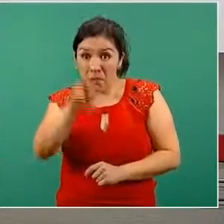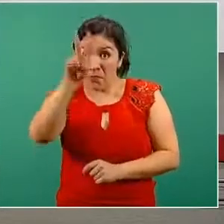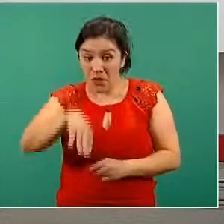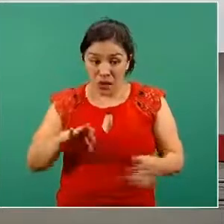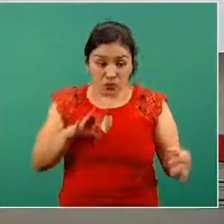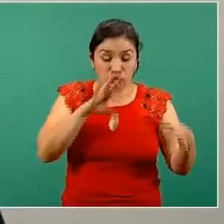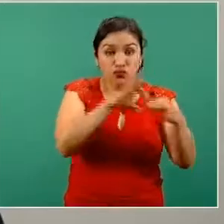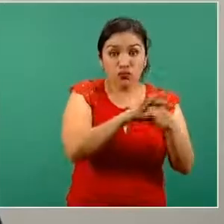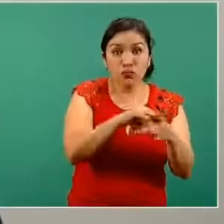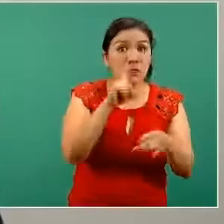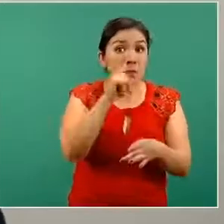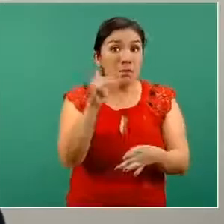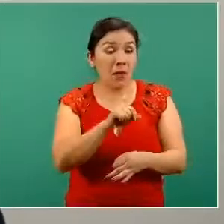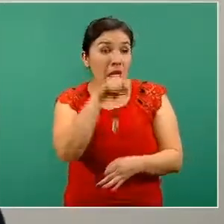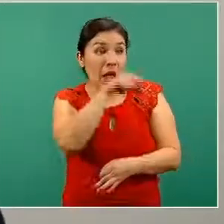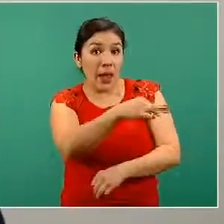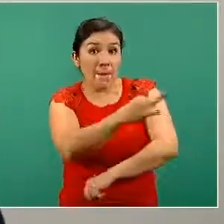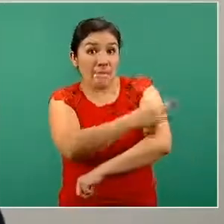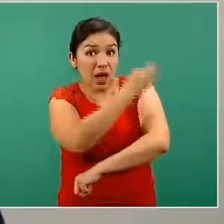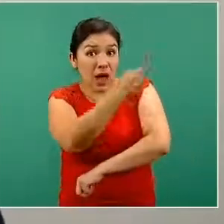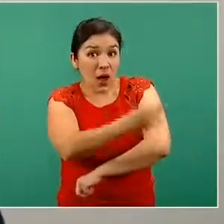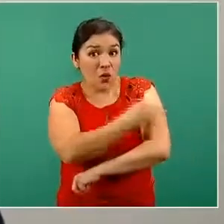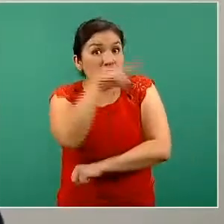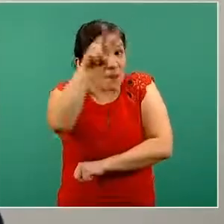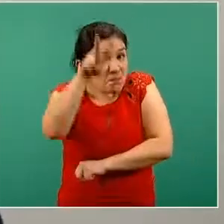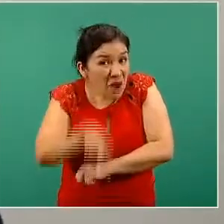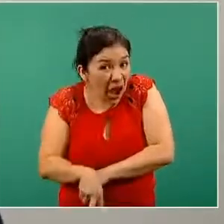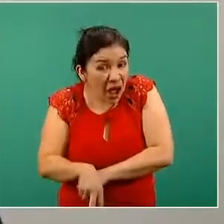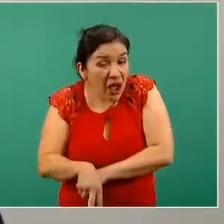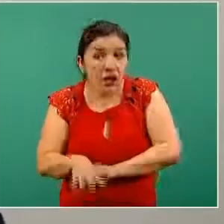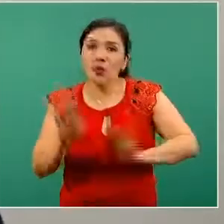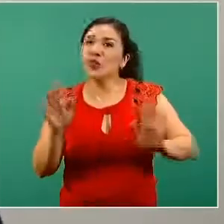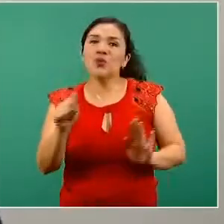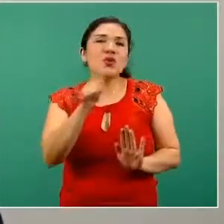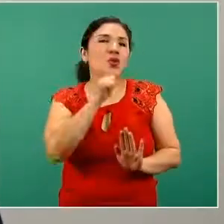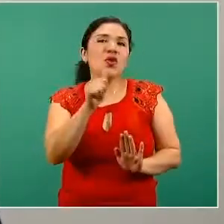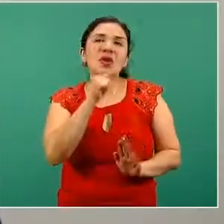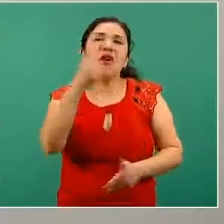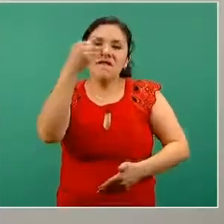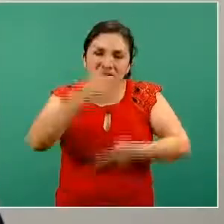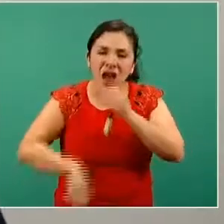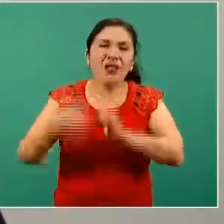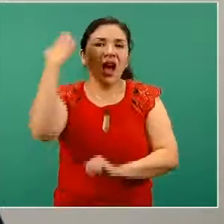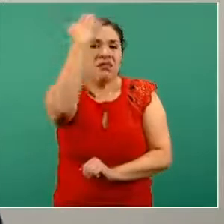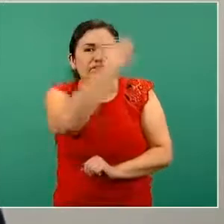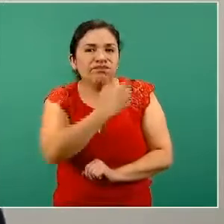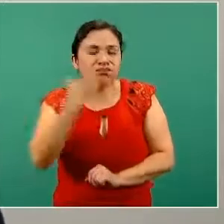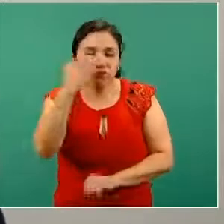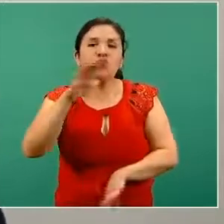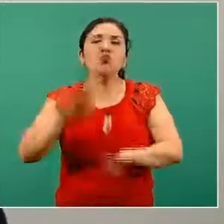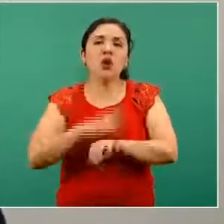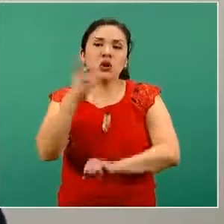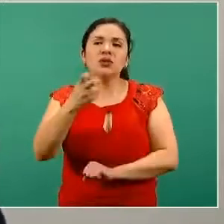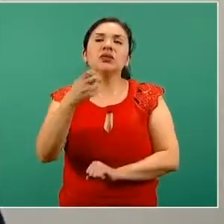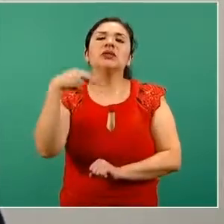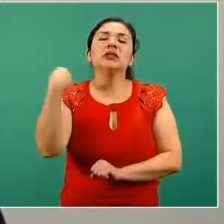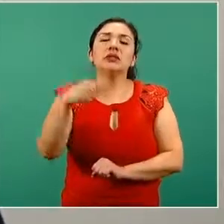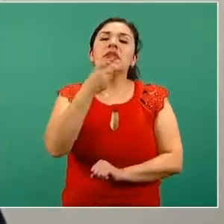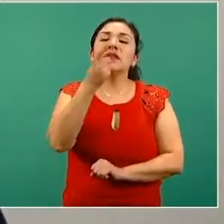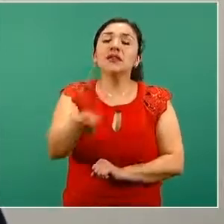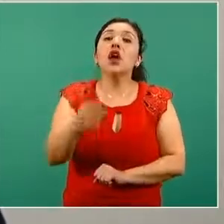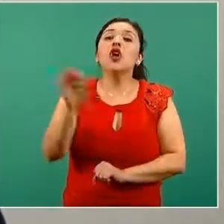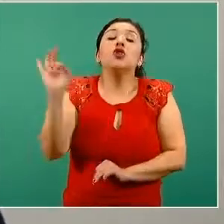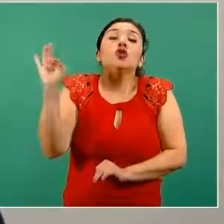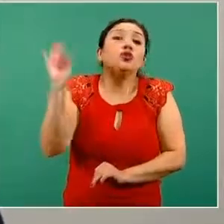realmente alguna origen causal en la vacuna, es decir, que esté relacionado. Por eso el nombre es muy específico y